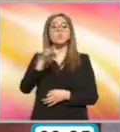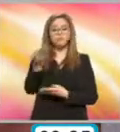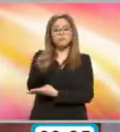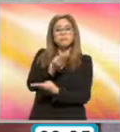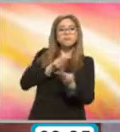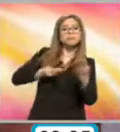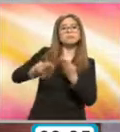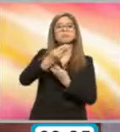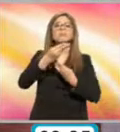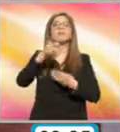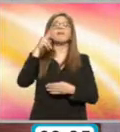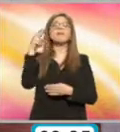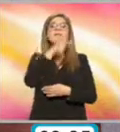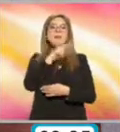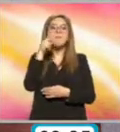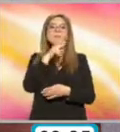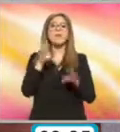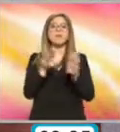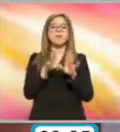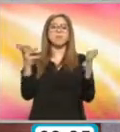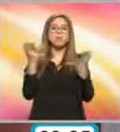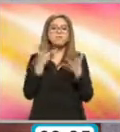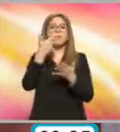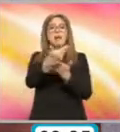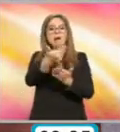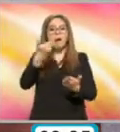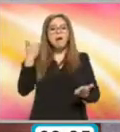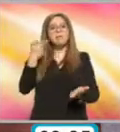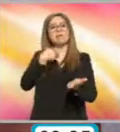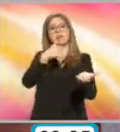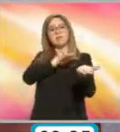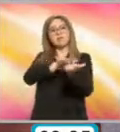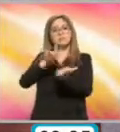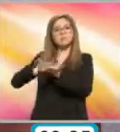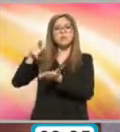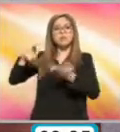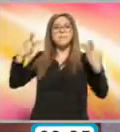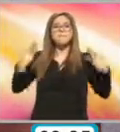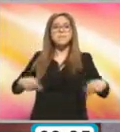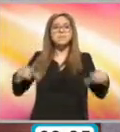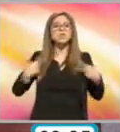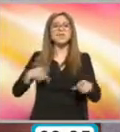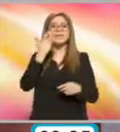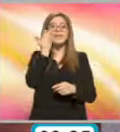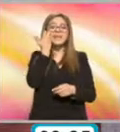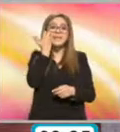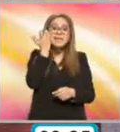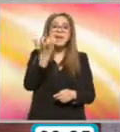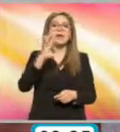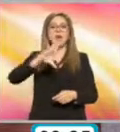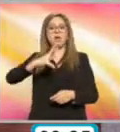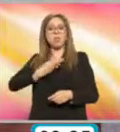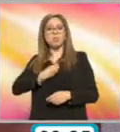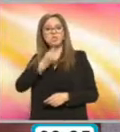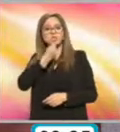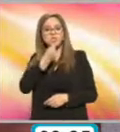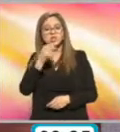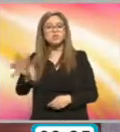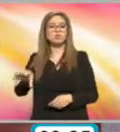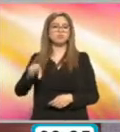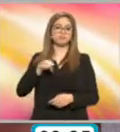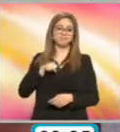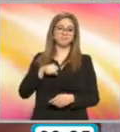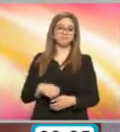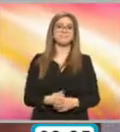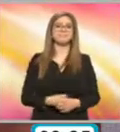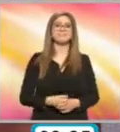y evidentemente, bueno, pues también poder solucionarlos para todas las personas, ¿no?, que están Así es. interesadas, ¿no?, Así en es. adoptar a un menor. Muy interesante